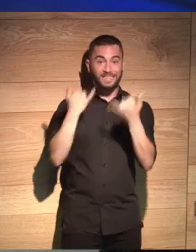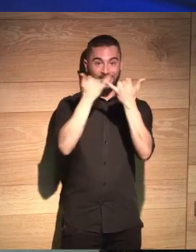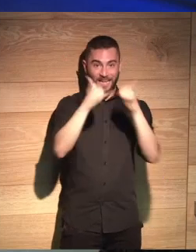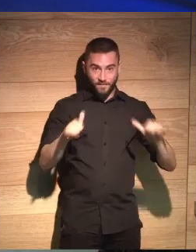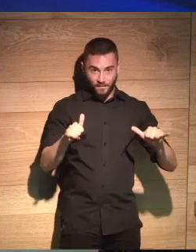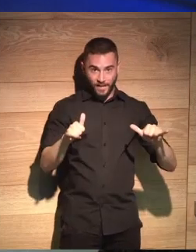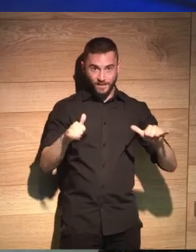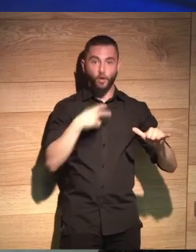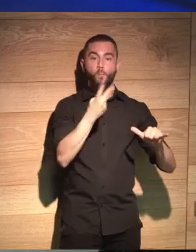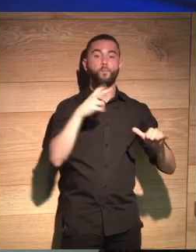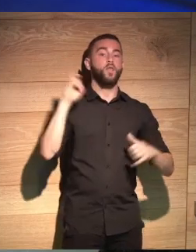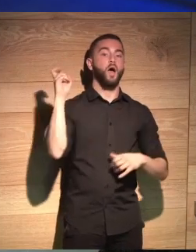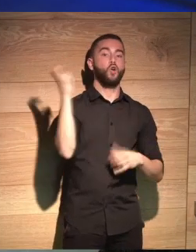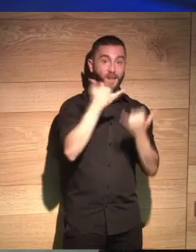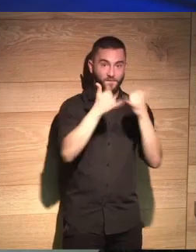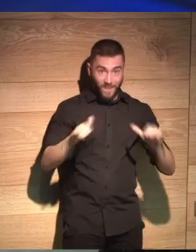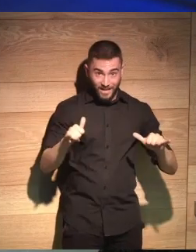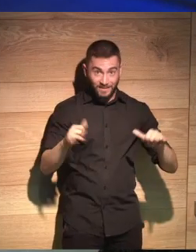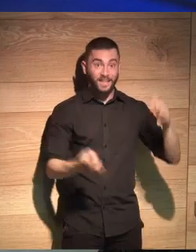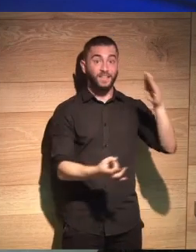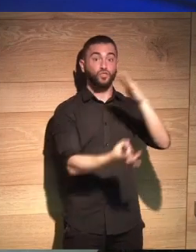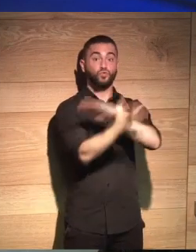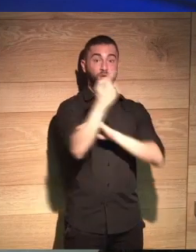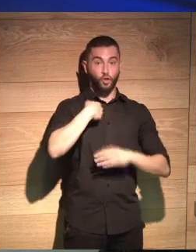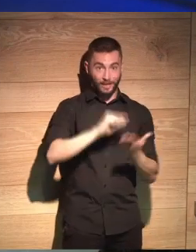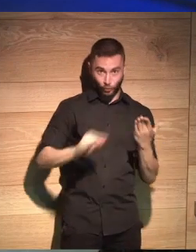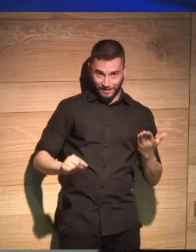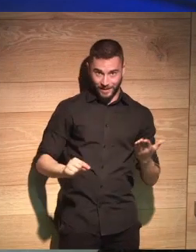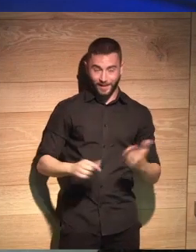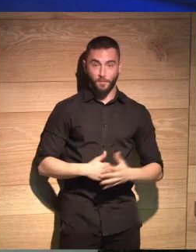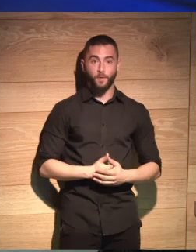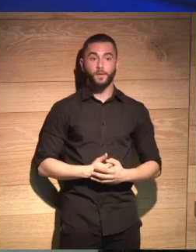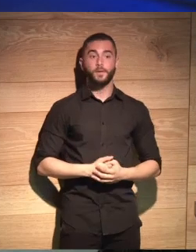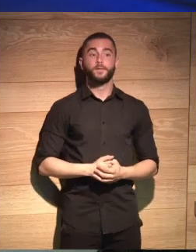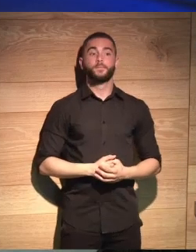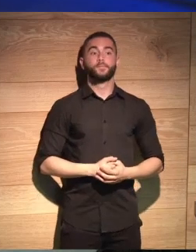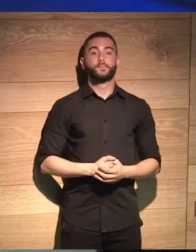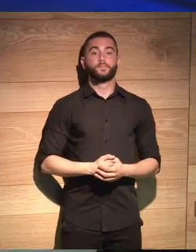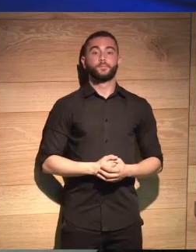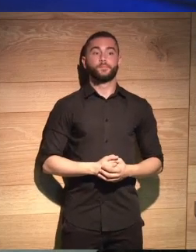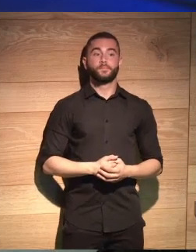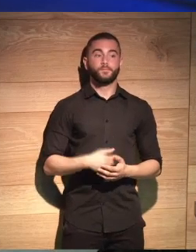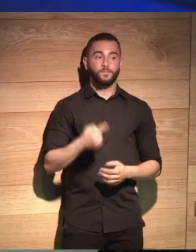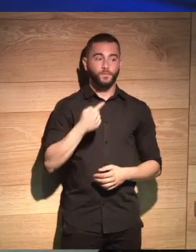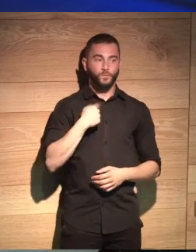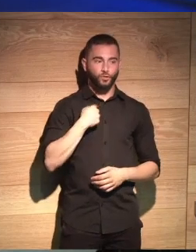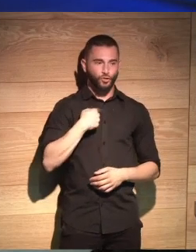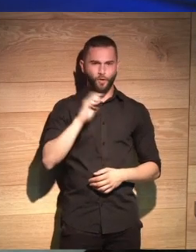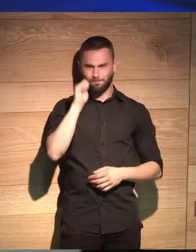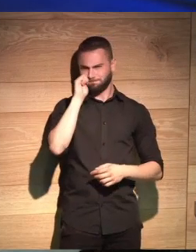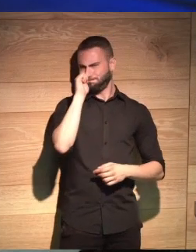voces surge lo que escribo, ¿no? Una vez que estaba muy colocado hace años,